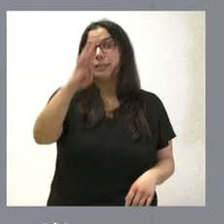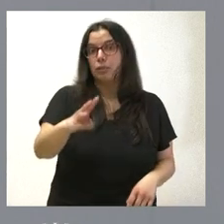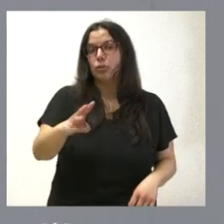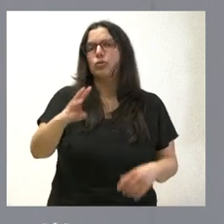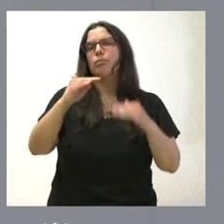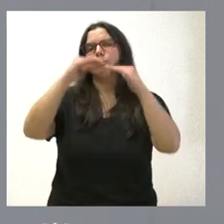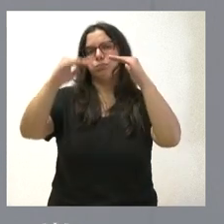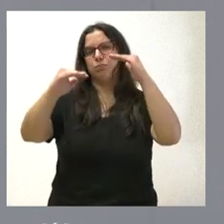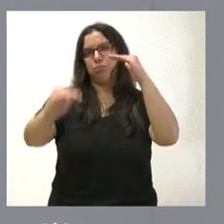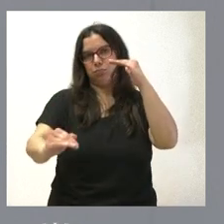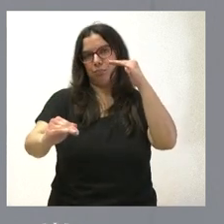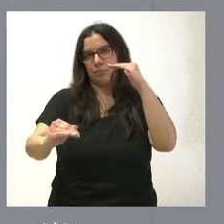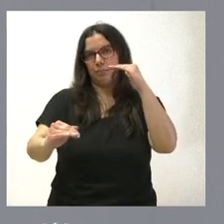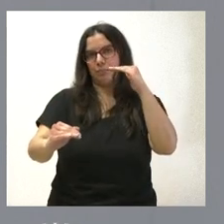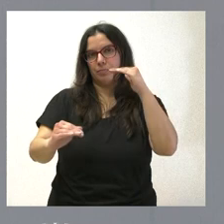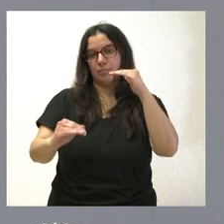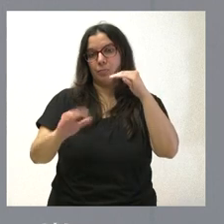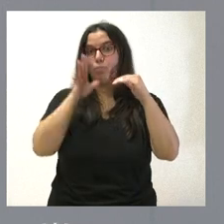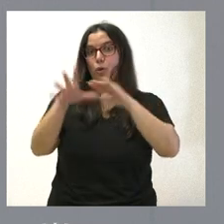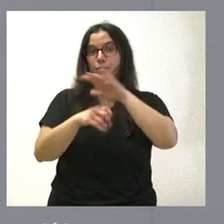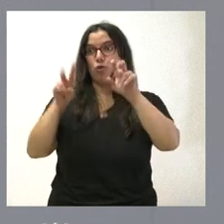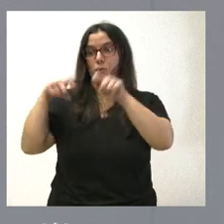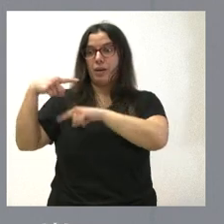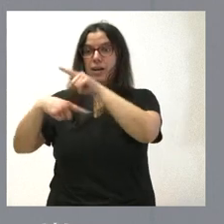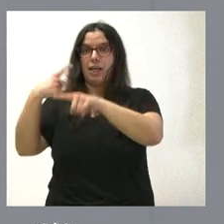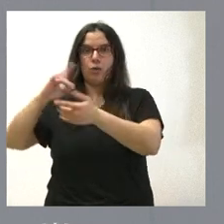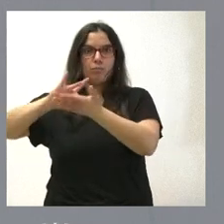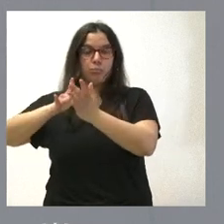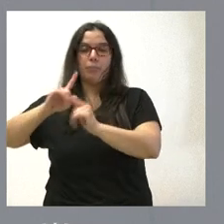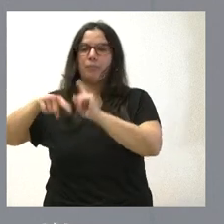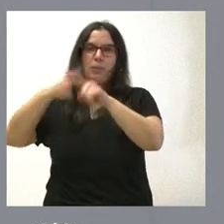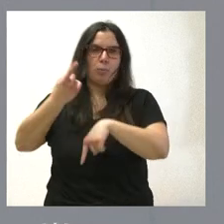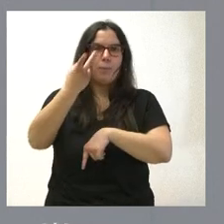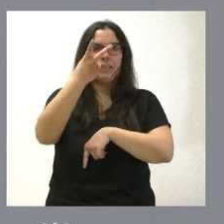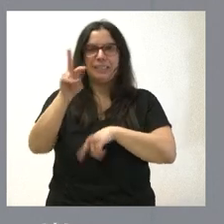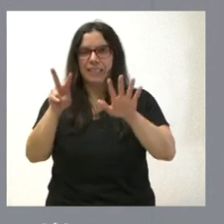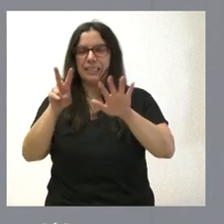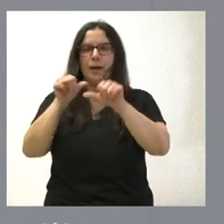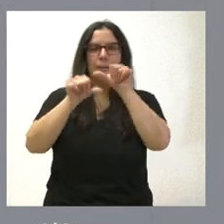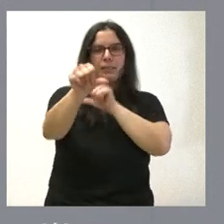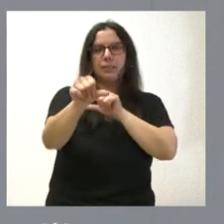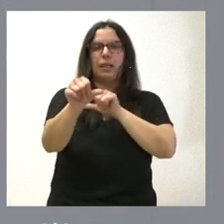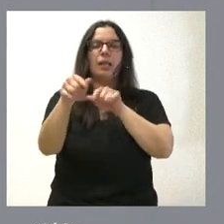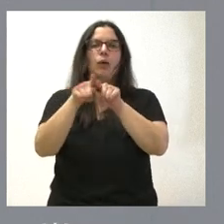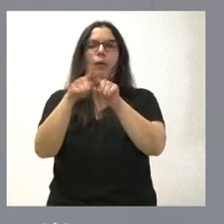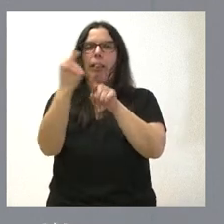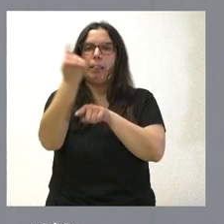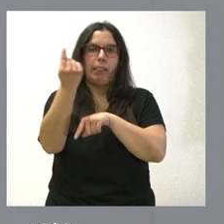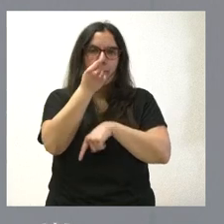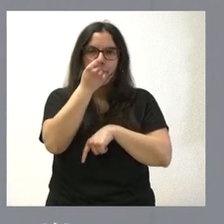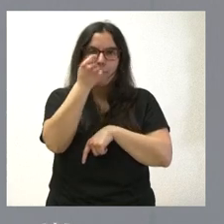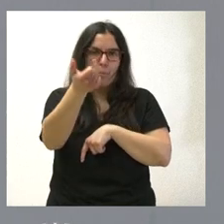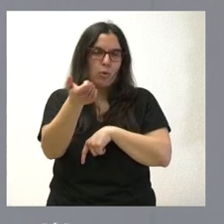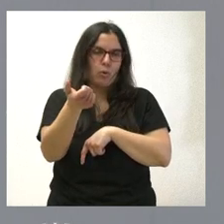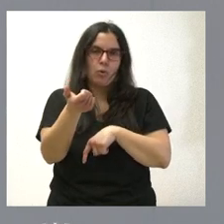disminuyendo esos fondos de la nueva generación Y seguramente ya a partir del 27 y siguiente pues tengamos cantidades residuales relativos a la